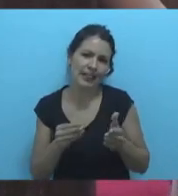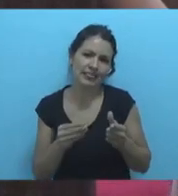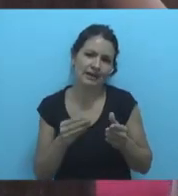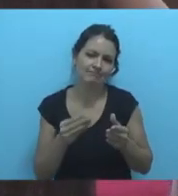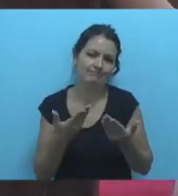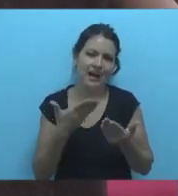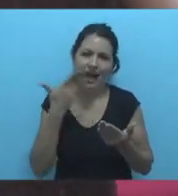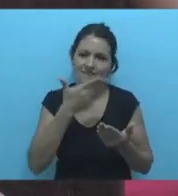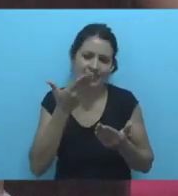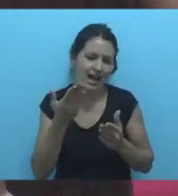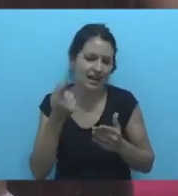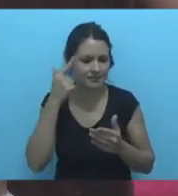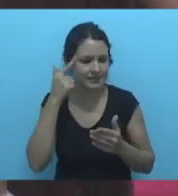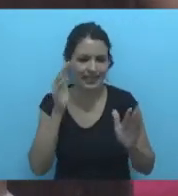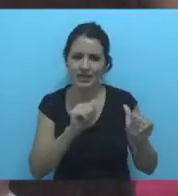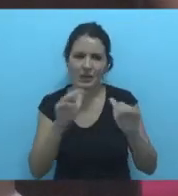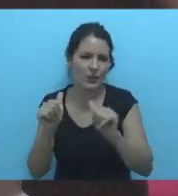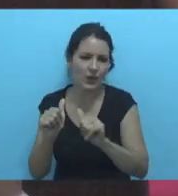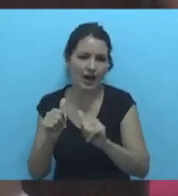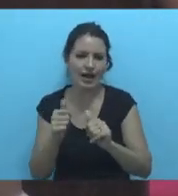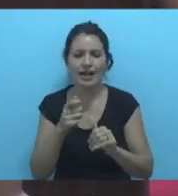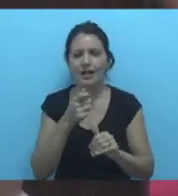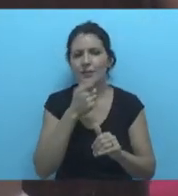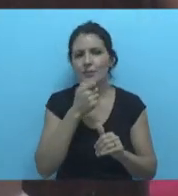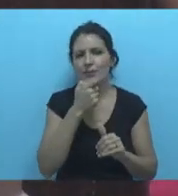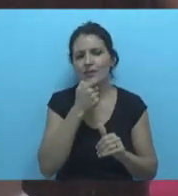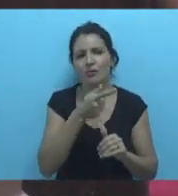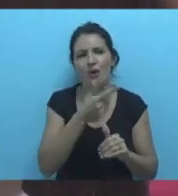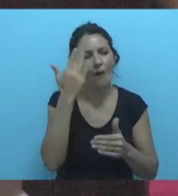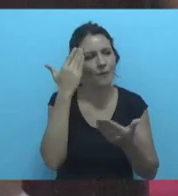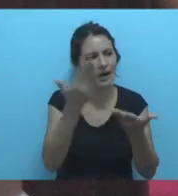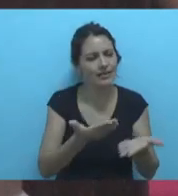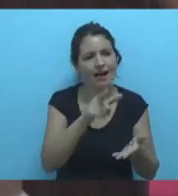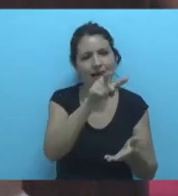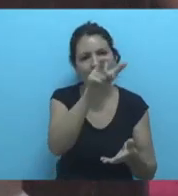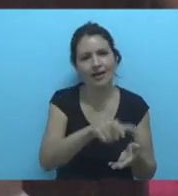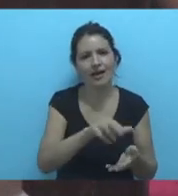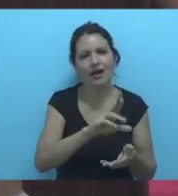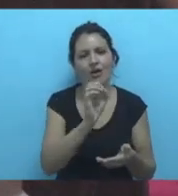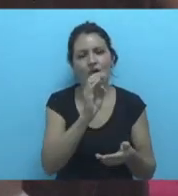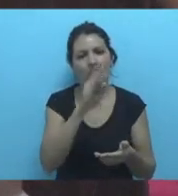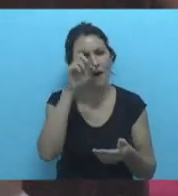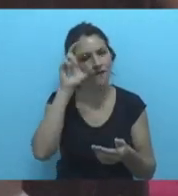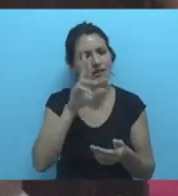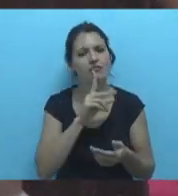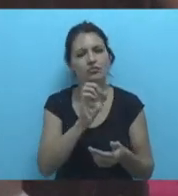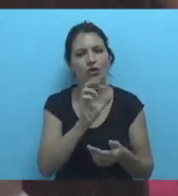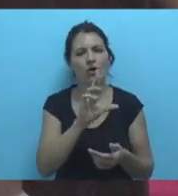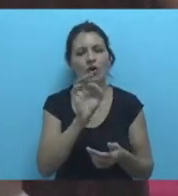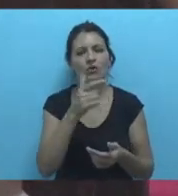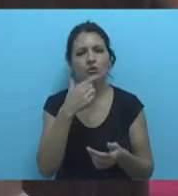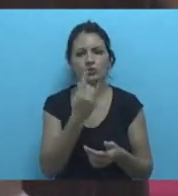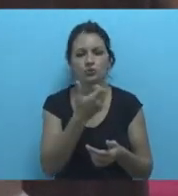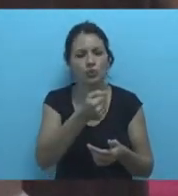que me precedieron. En este homenaje a Roberto Rosúa, quien tuve el gusto y el placer de conocer, primero